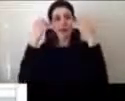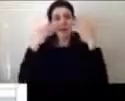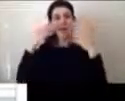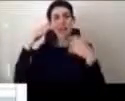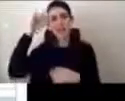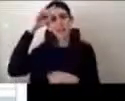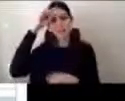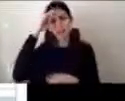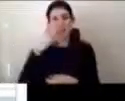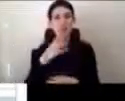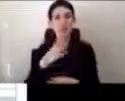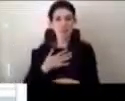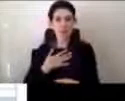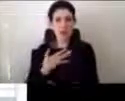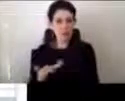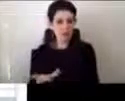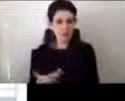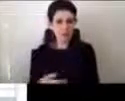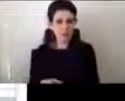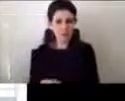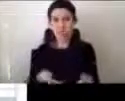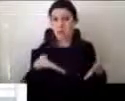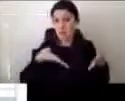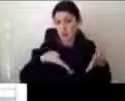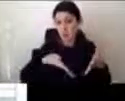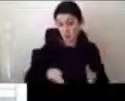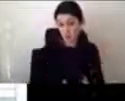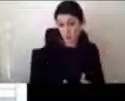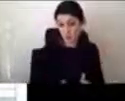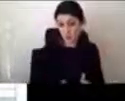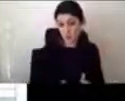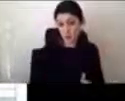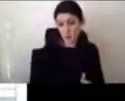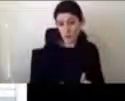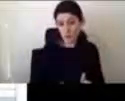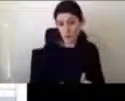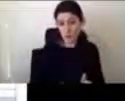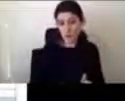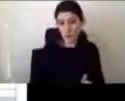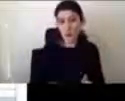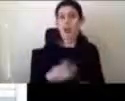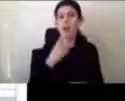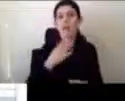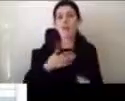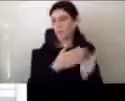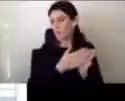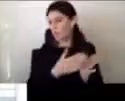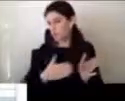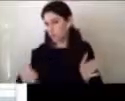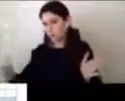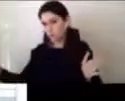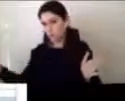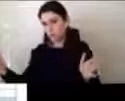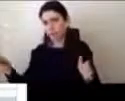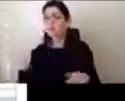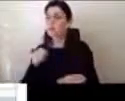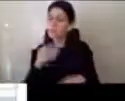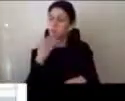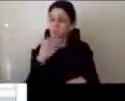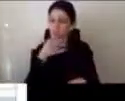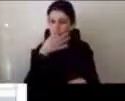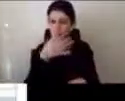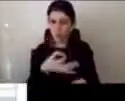vida, desde el nacimiento, ¿no es cierto?, durante toda la vida. Ese es otro concepto que también hay que mencionar.